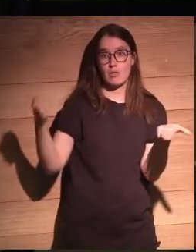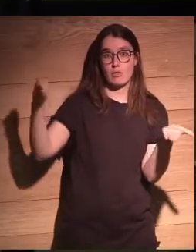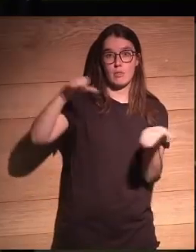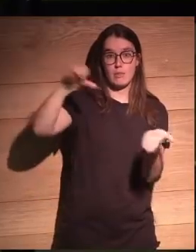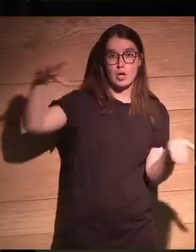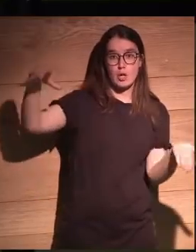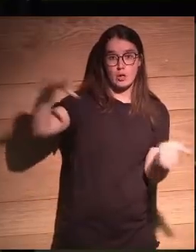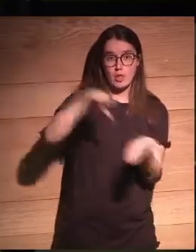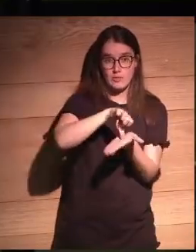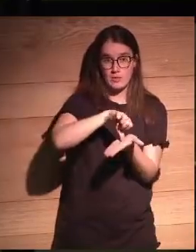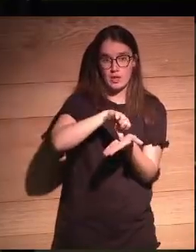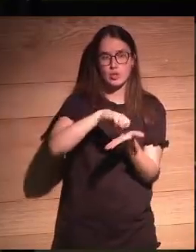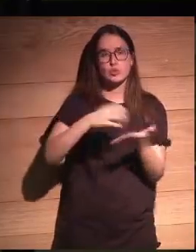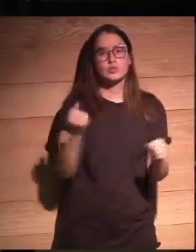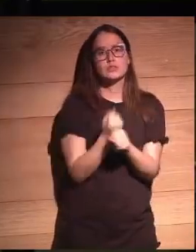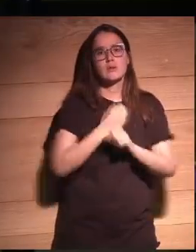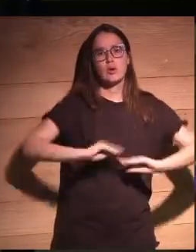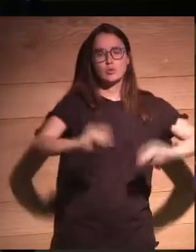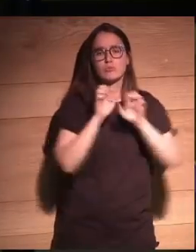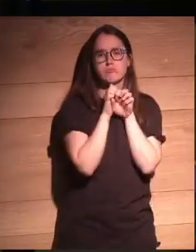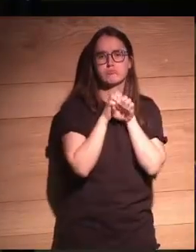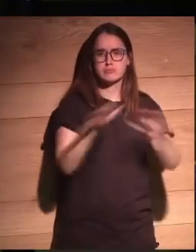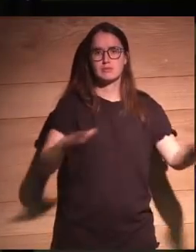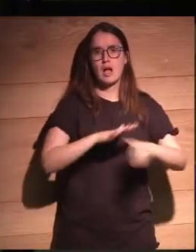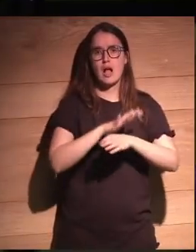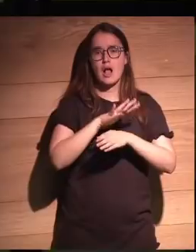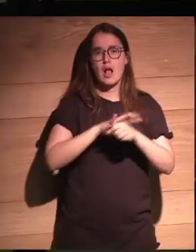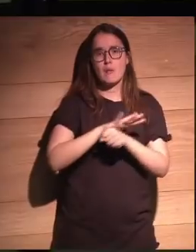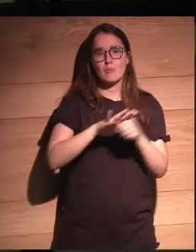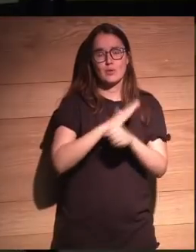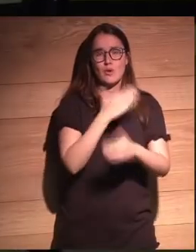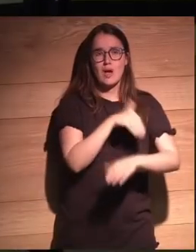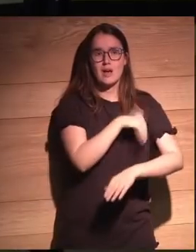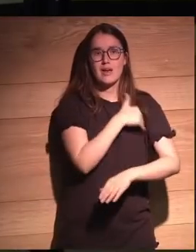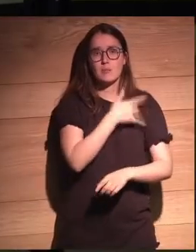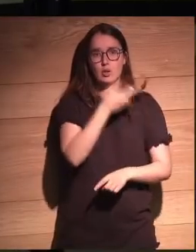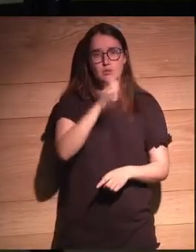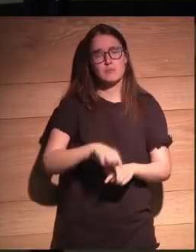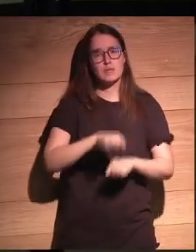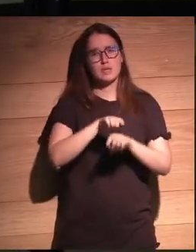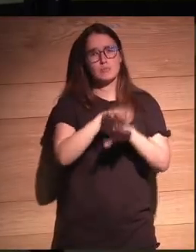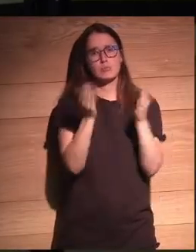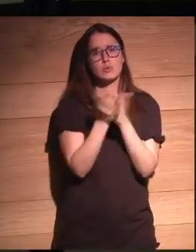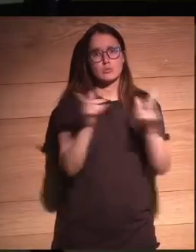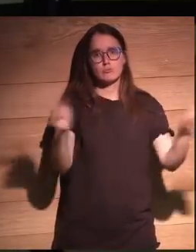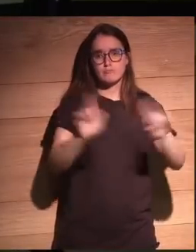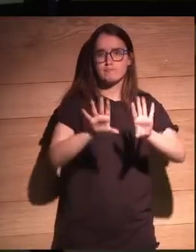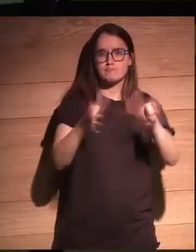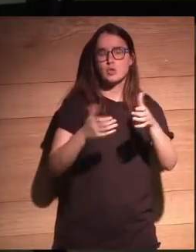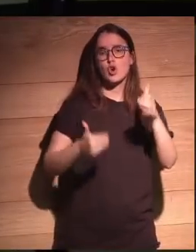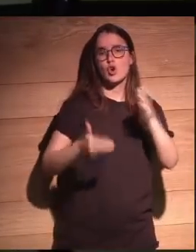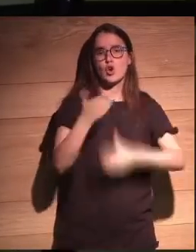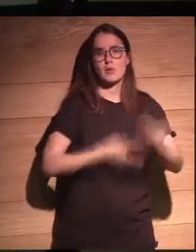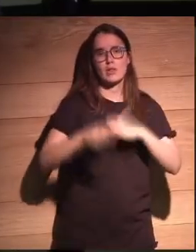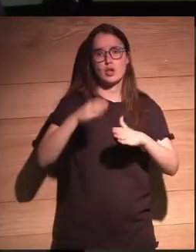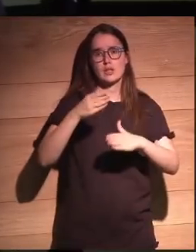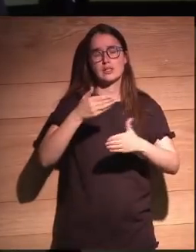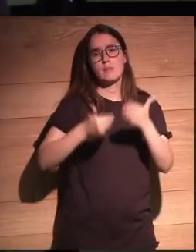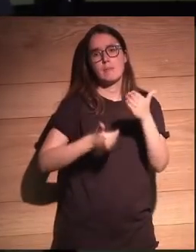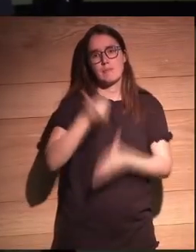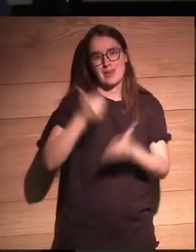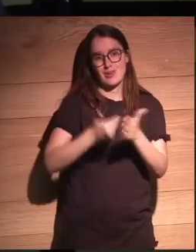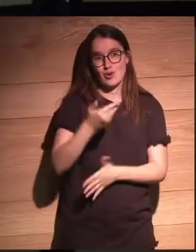Su trabajo, que cuenta con una gran difusión en el ámbito académico, también lo tiene en el mundo mediático, con colaboraciones en periódicos como The